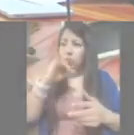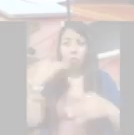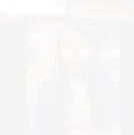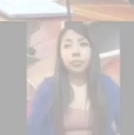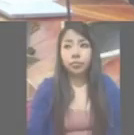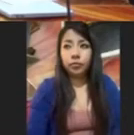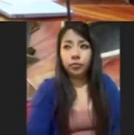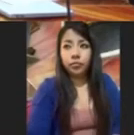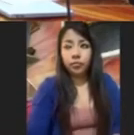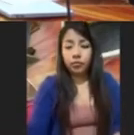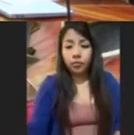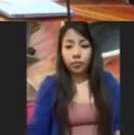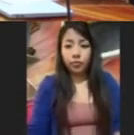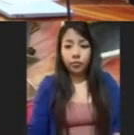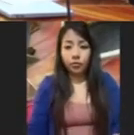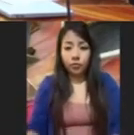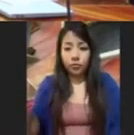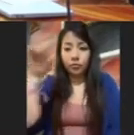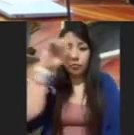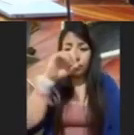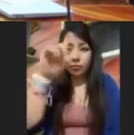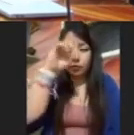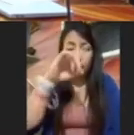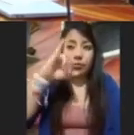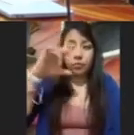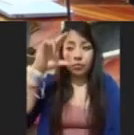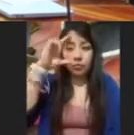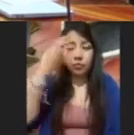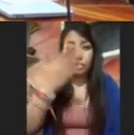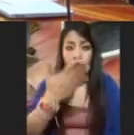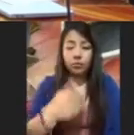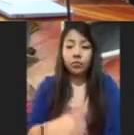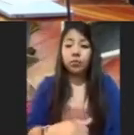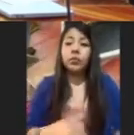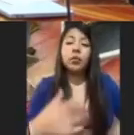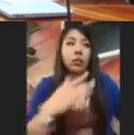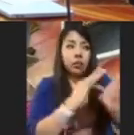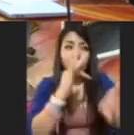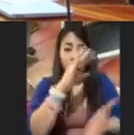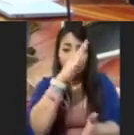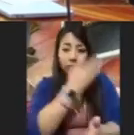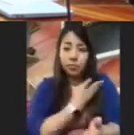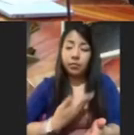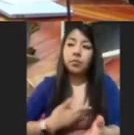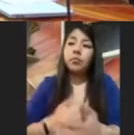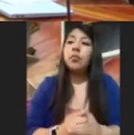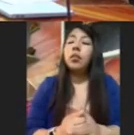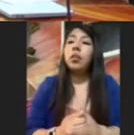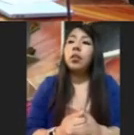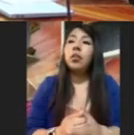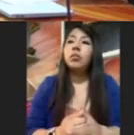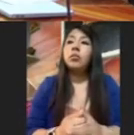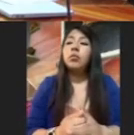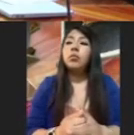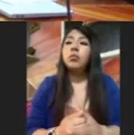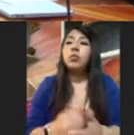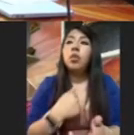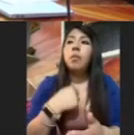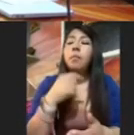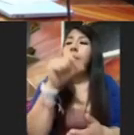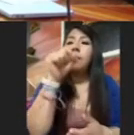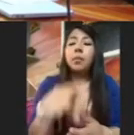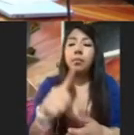prioritaria durante la sesión las y los consejeros electorales también no aprobaron el diseño y los modelos definitivos de la documentación